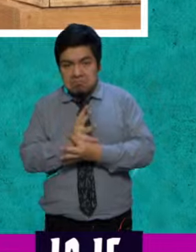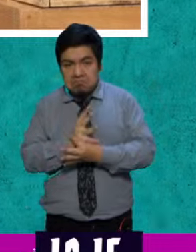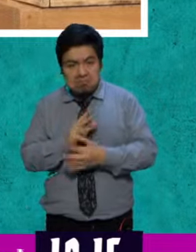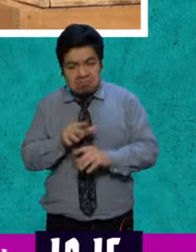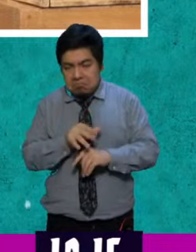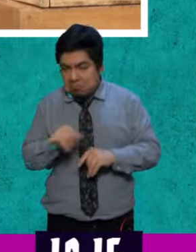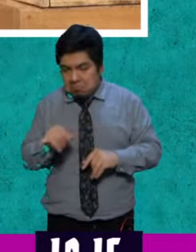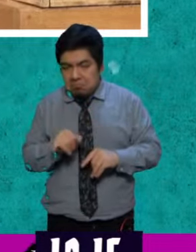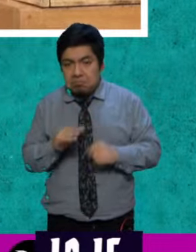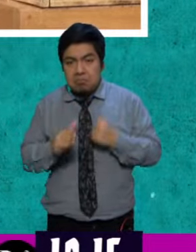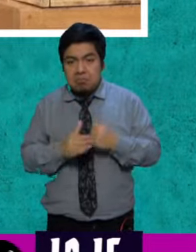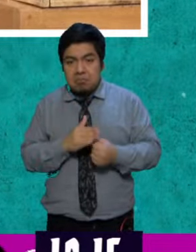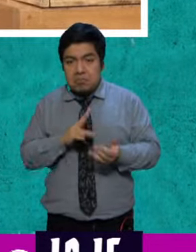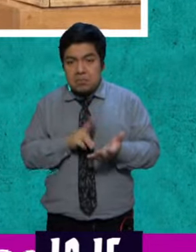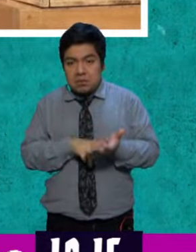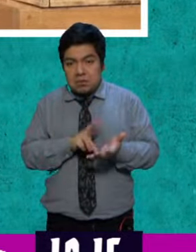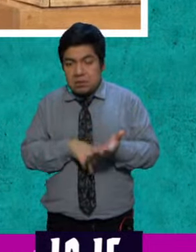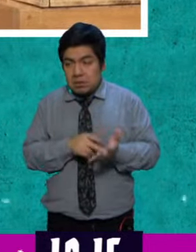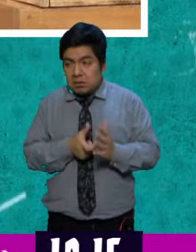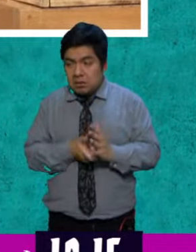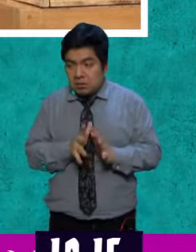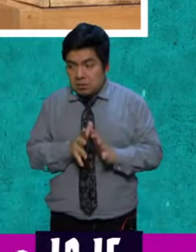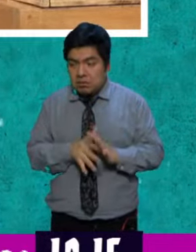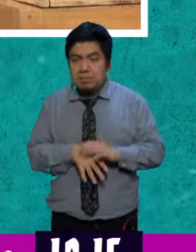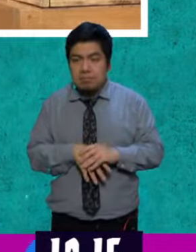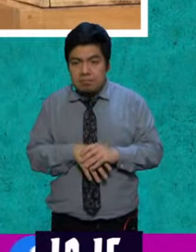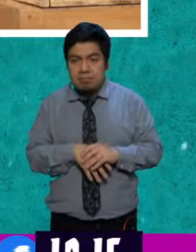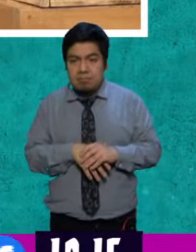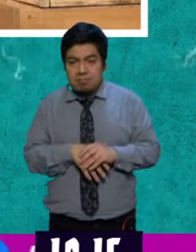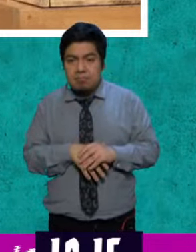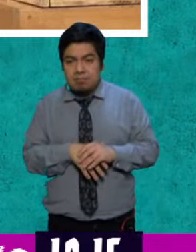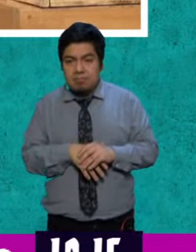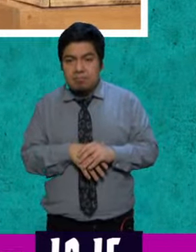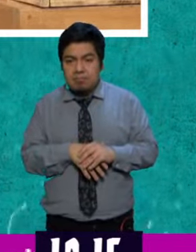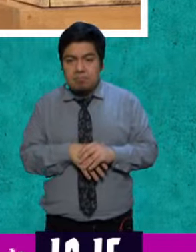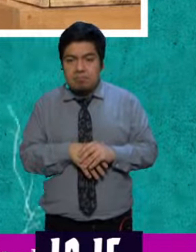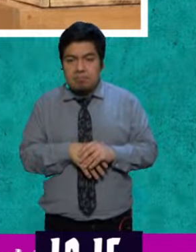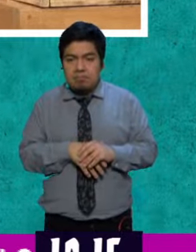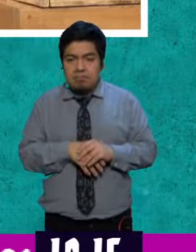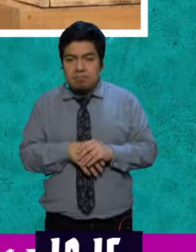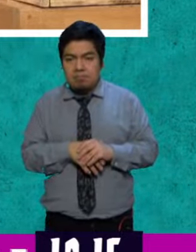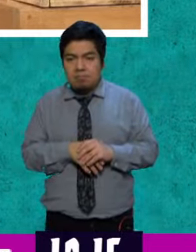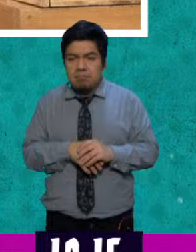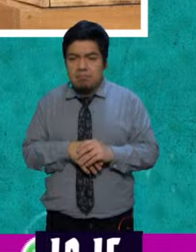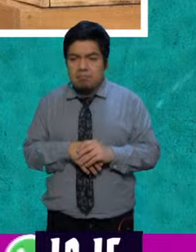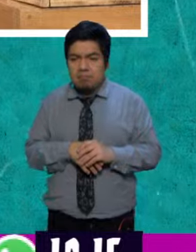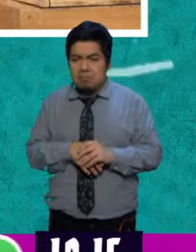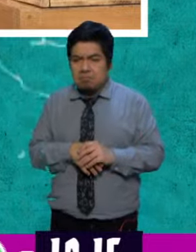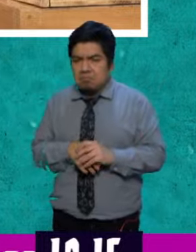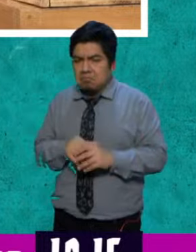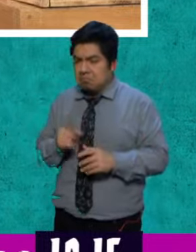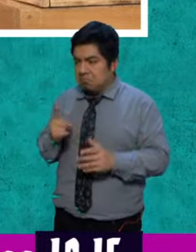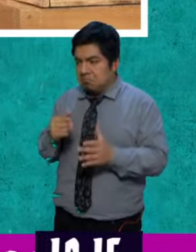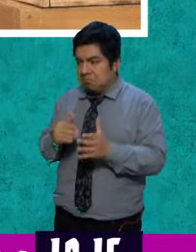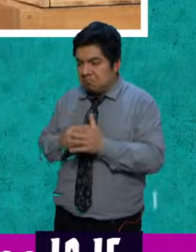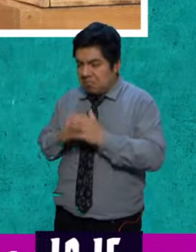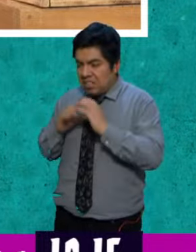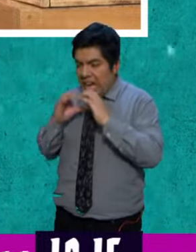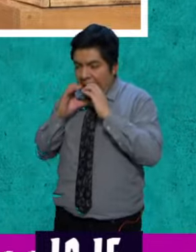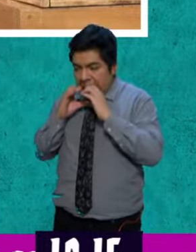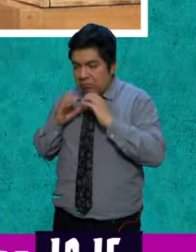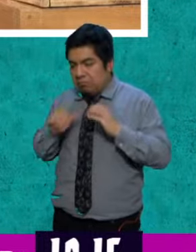Así, ¿eh? Pero que cuesta carísima. Sí, esa carita todavía. Cuesta como 500 pesos la hamburguesa, algo así. O sea,